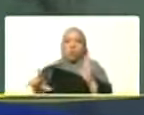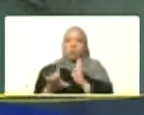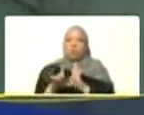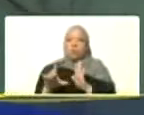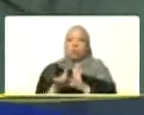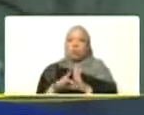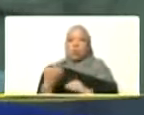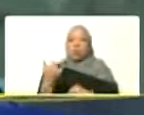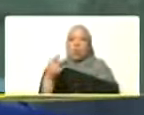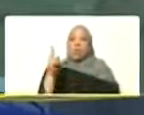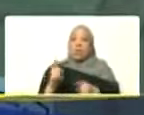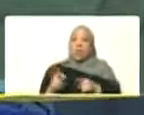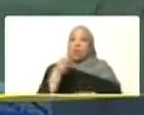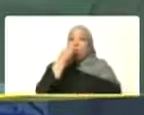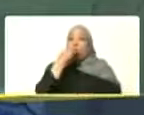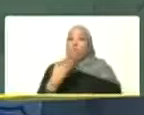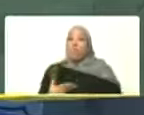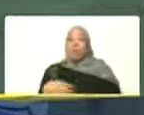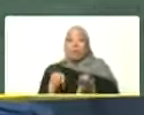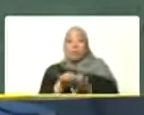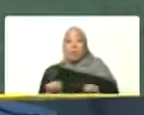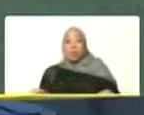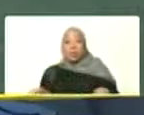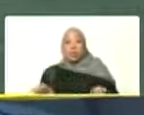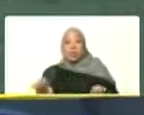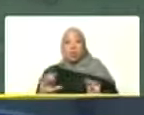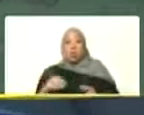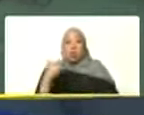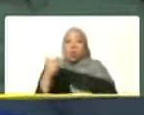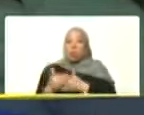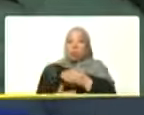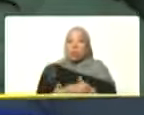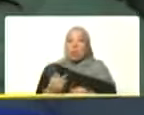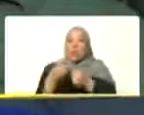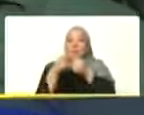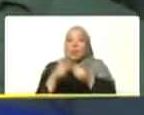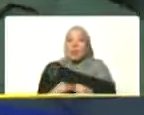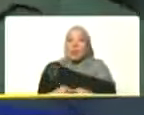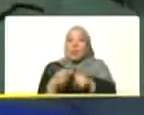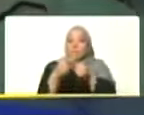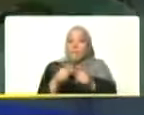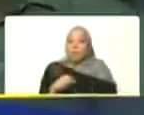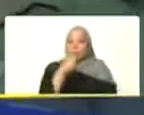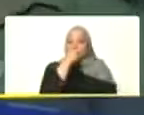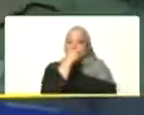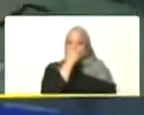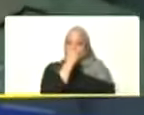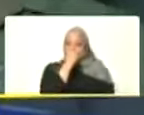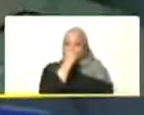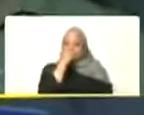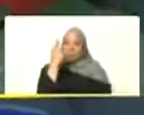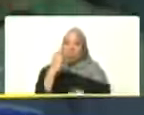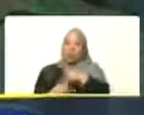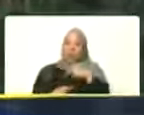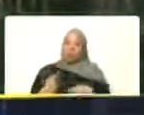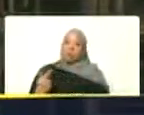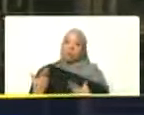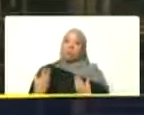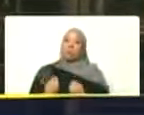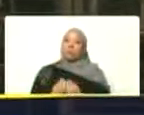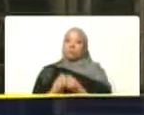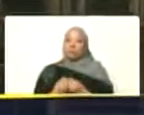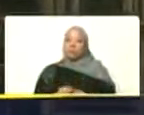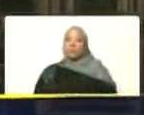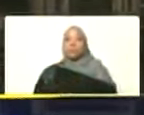la calidad educativa va a depender y se va a exaltar a raíz de todo ese proceso que se haga en la